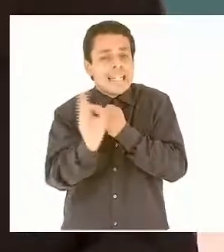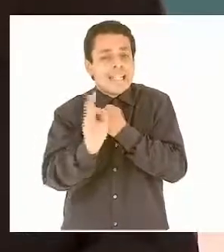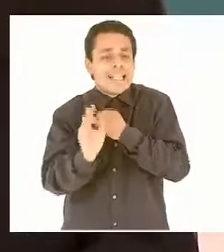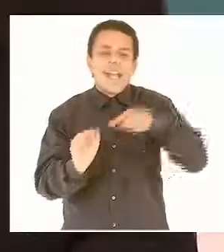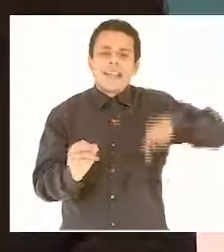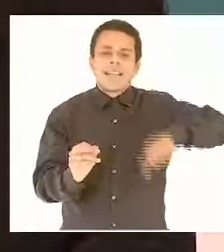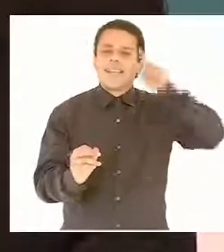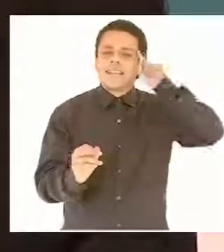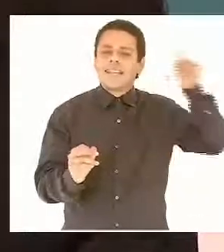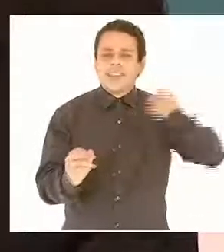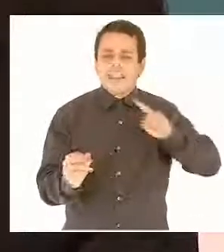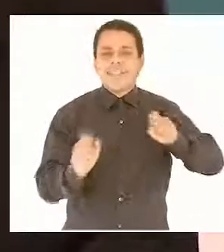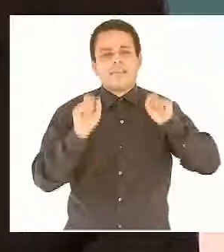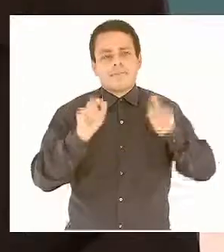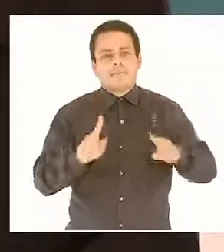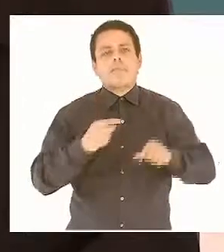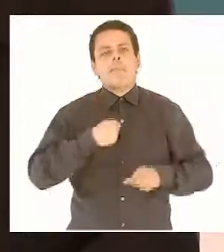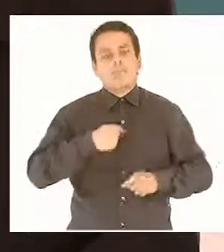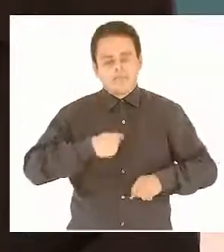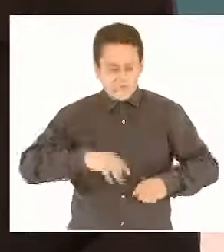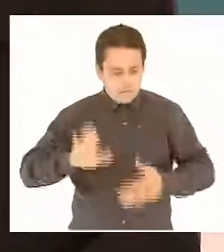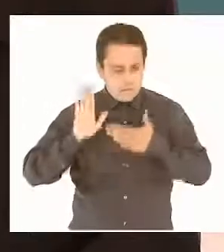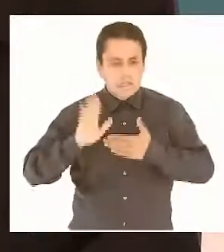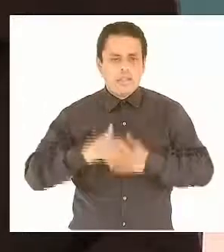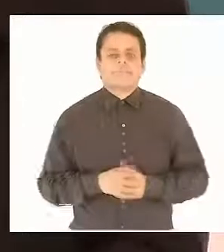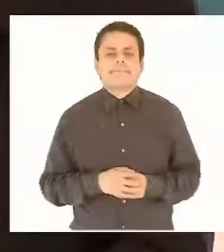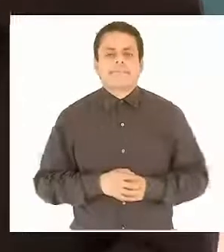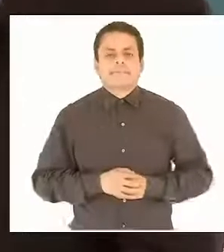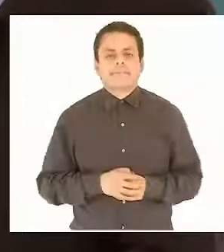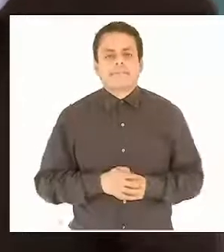ampliarlo a Zacatecas. Ese es mi compromiso.